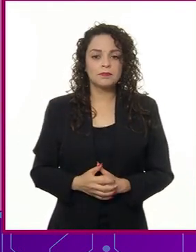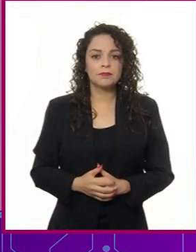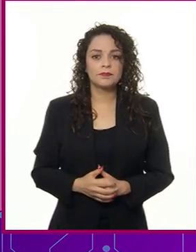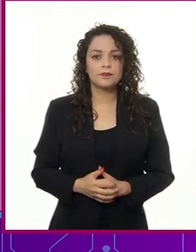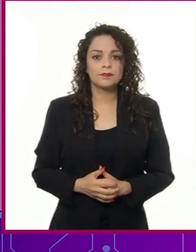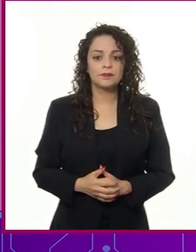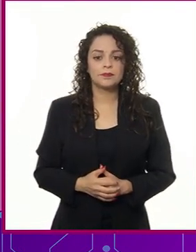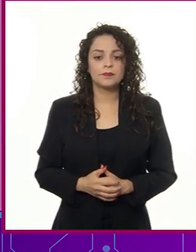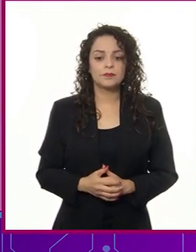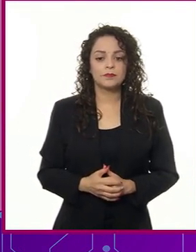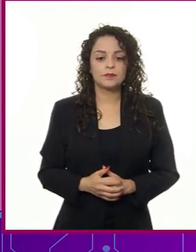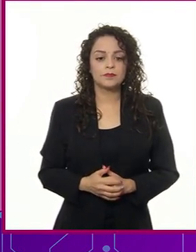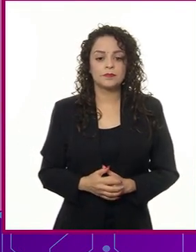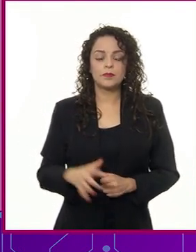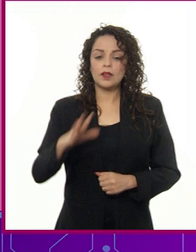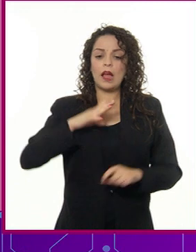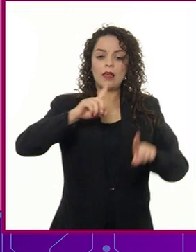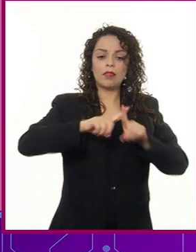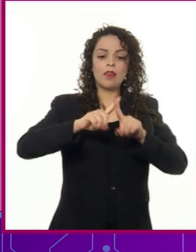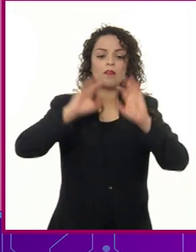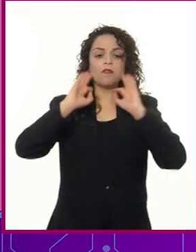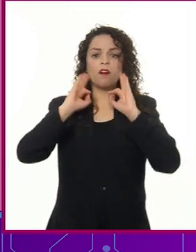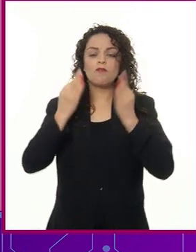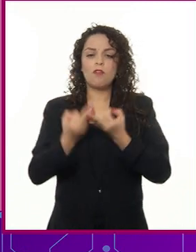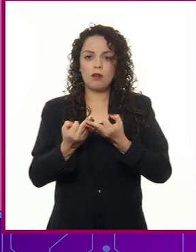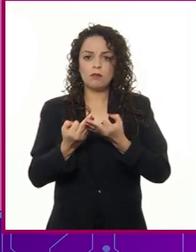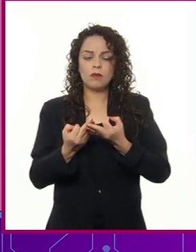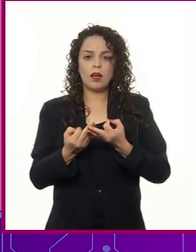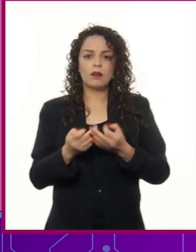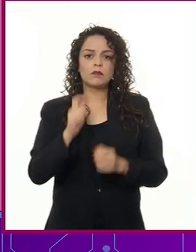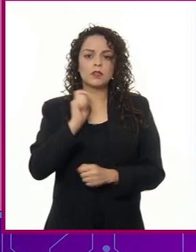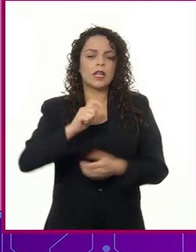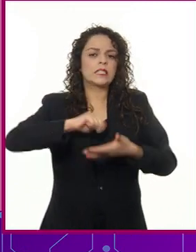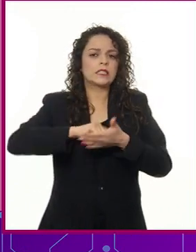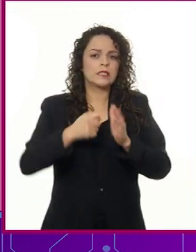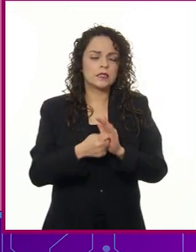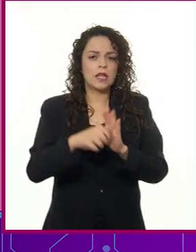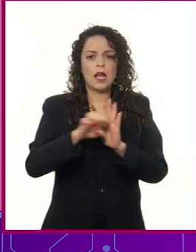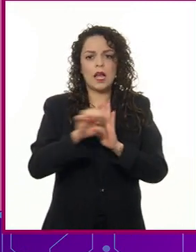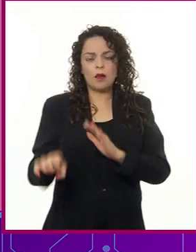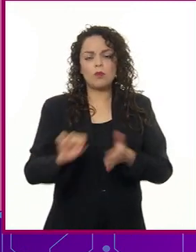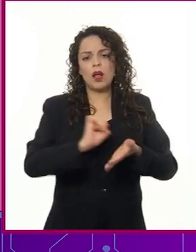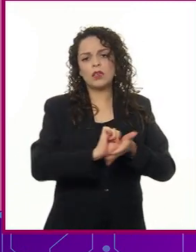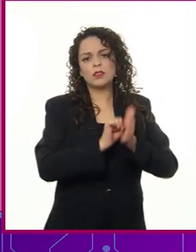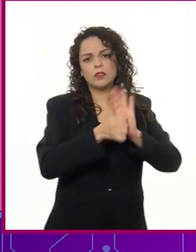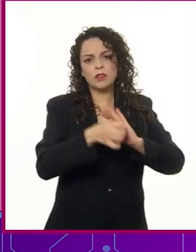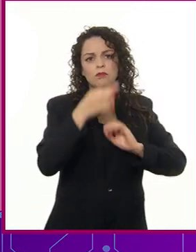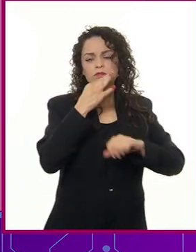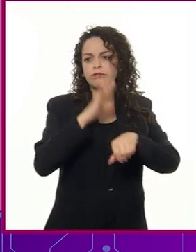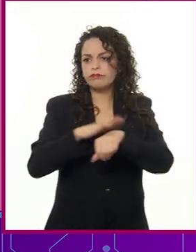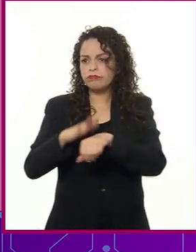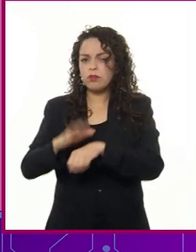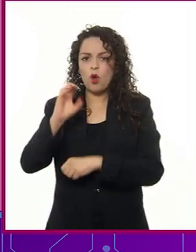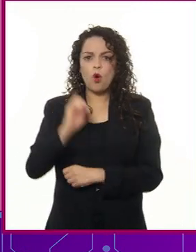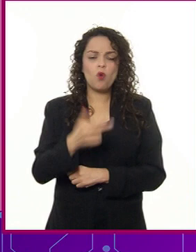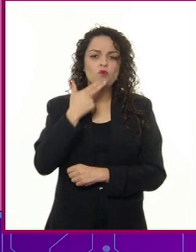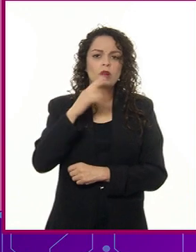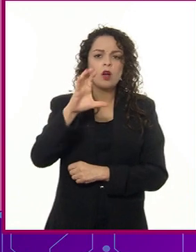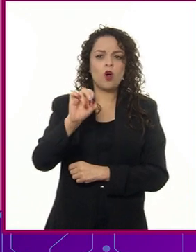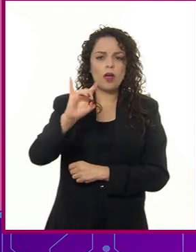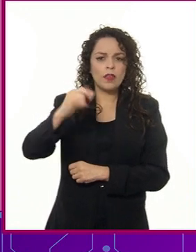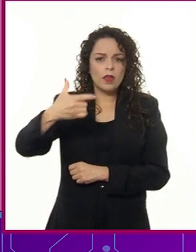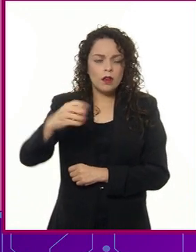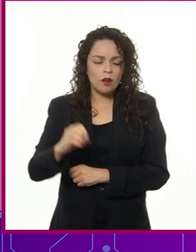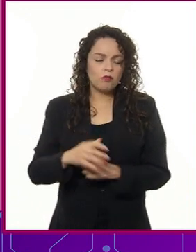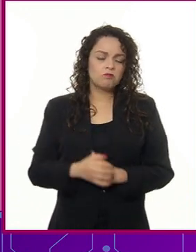Podemos encontrar diferentes formas de representación técnica, como lo es los símbolos, las señales y los códigos, el bosquejo,